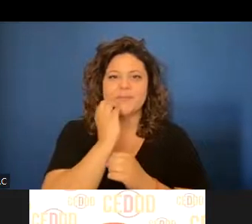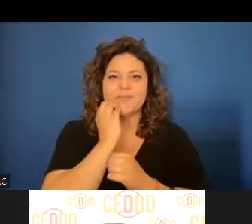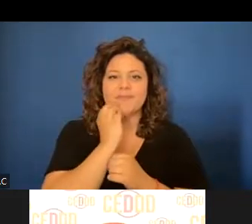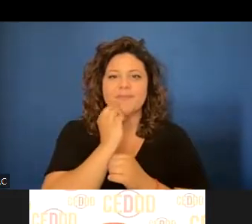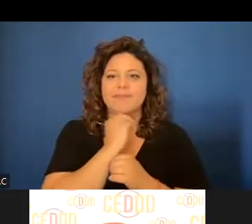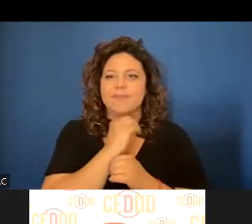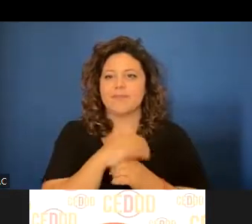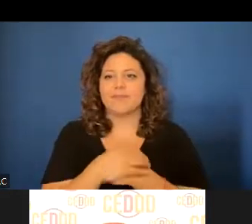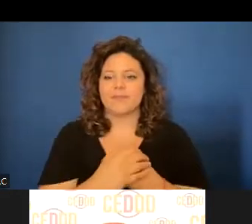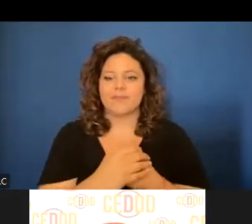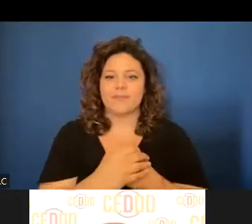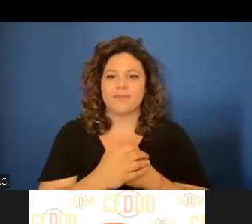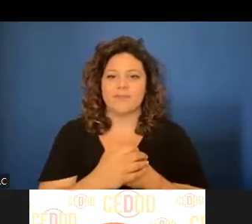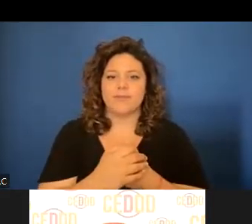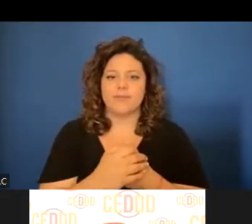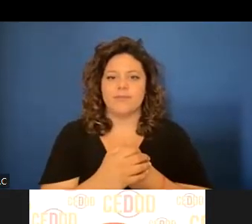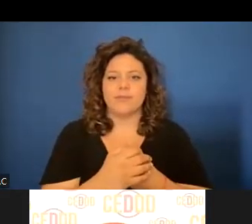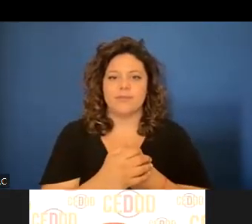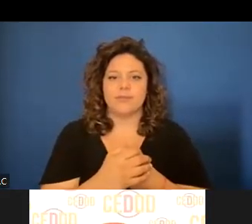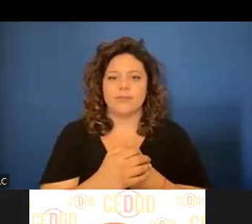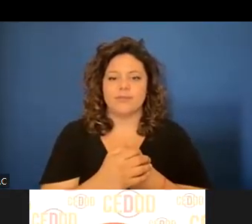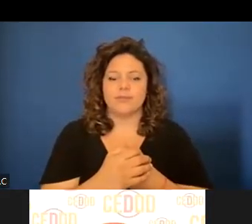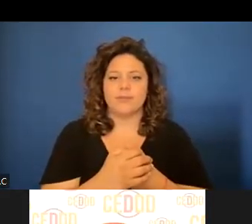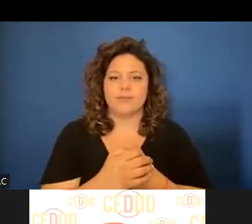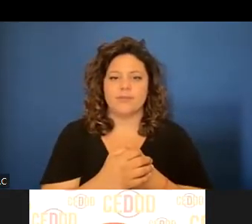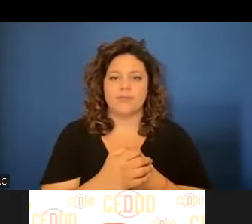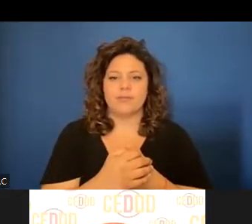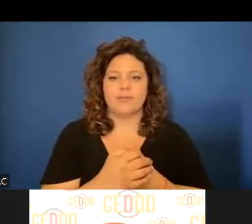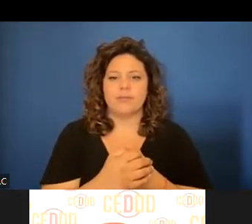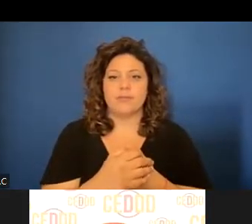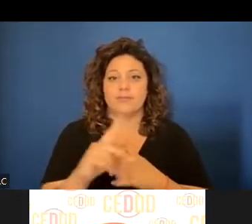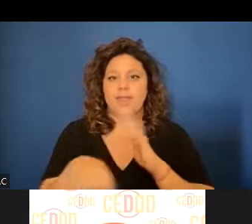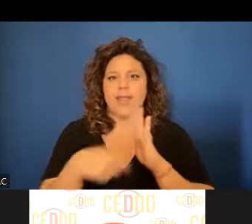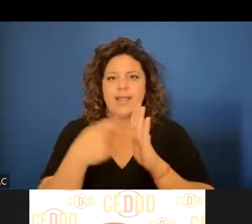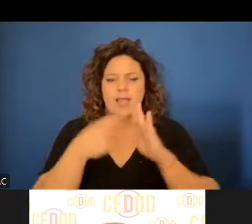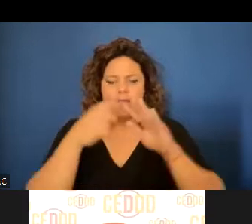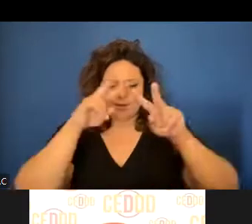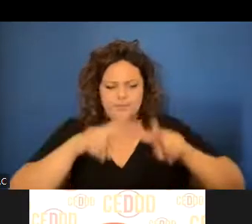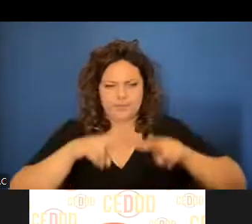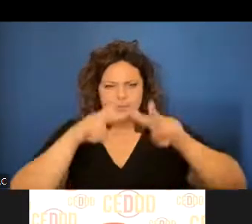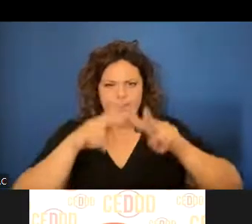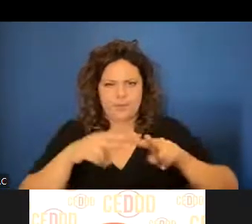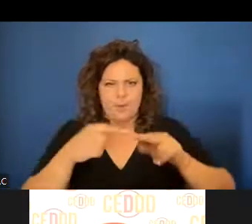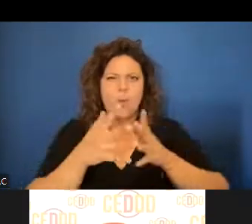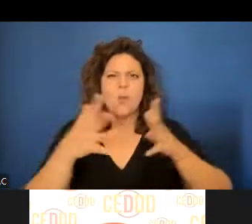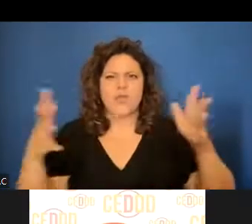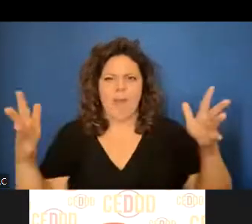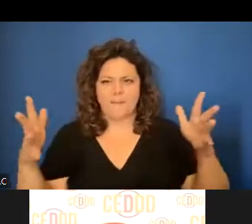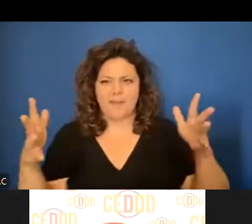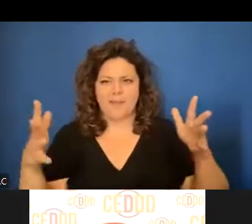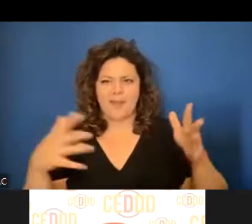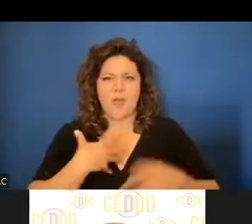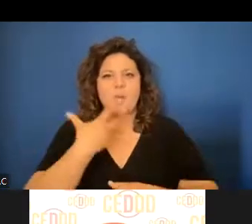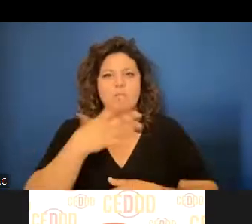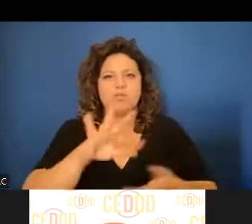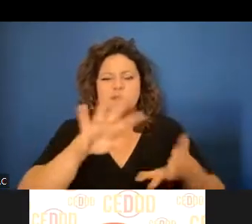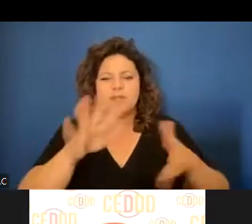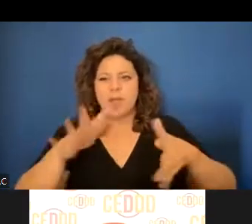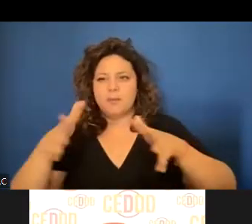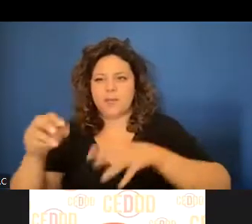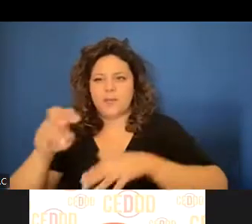es que es la prueba, entonces que vaya un inspector o no, o determinadas cosas, pues tenemos que hacer una buena denuncia de inspección o una buena